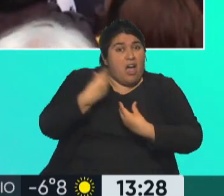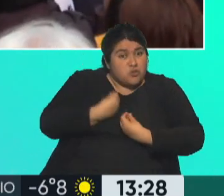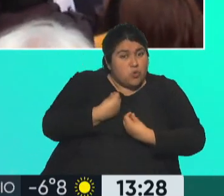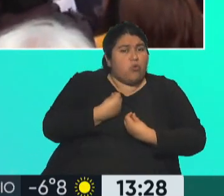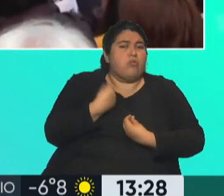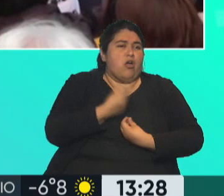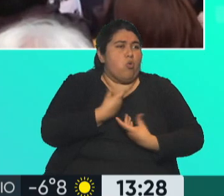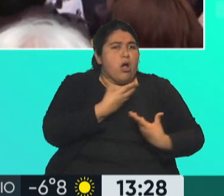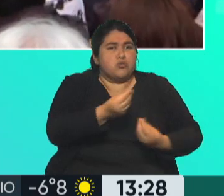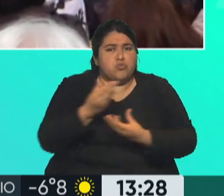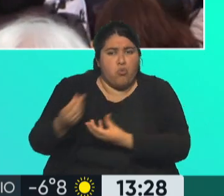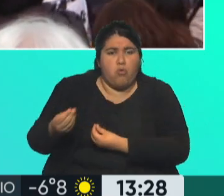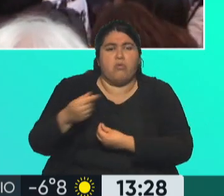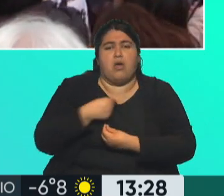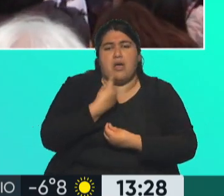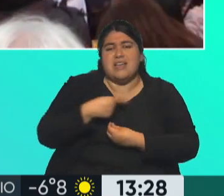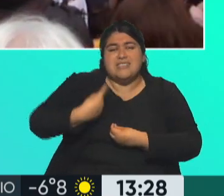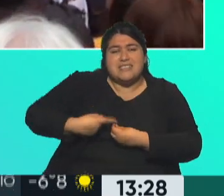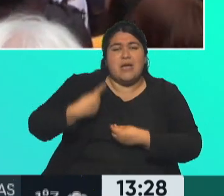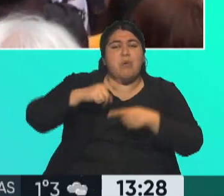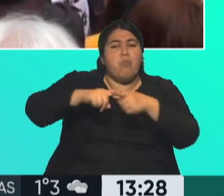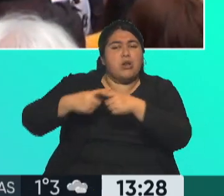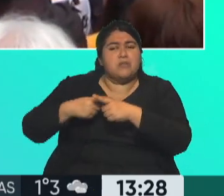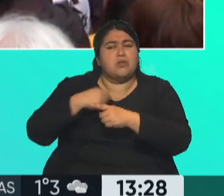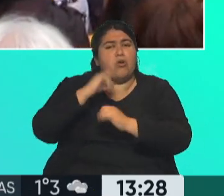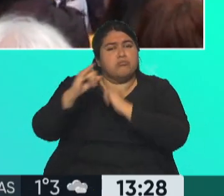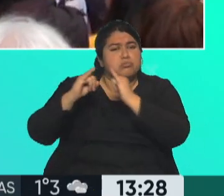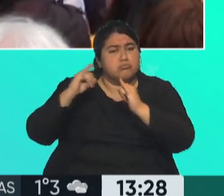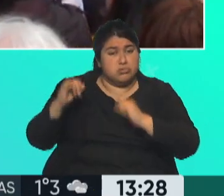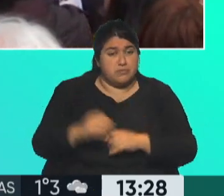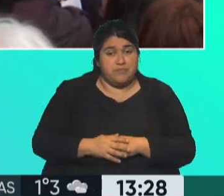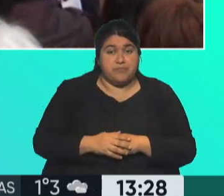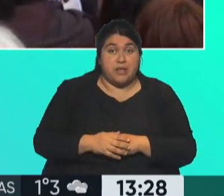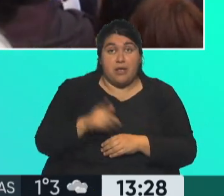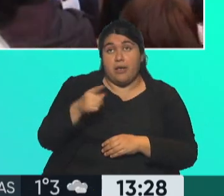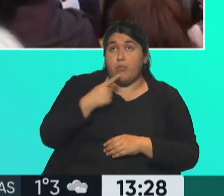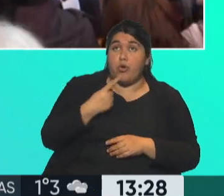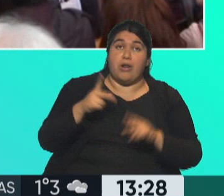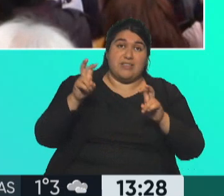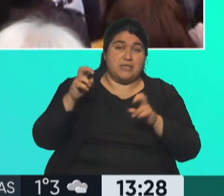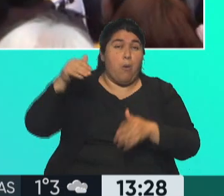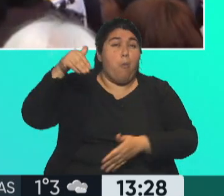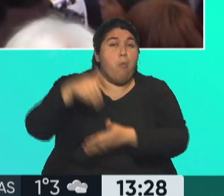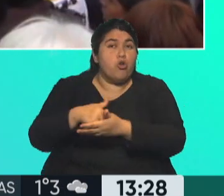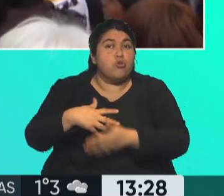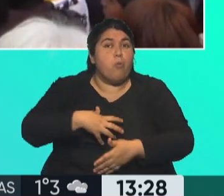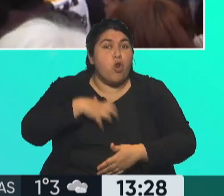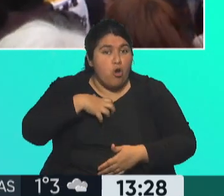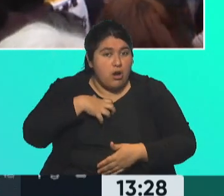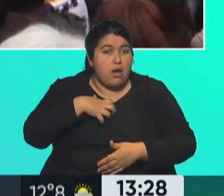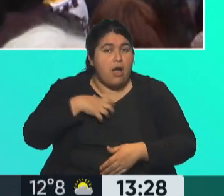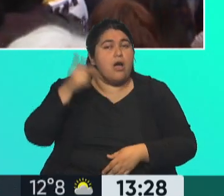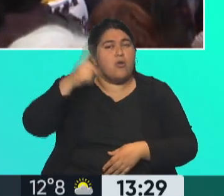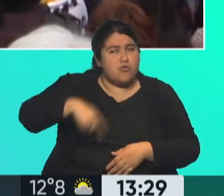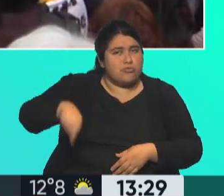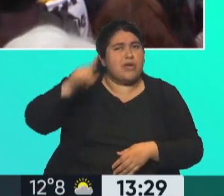decimos a los dirigentes, bueno, después de este voto bronca, por así llamarlo, traten de pensar todo la dirigencia